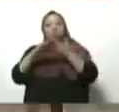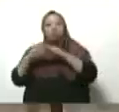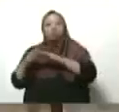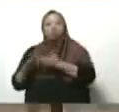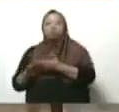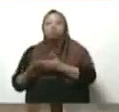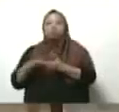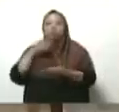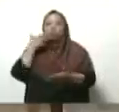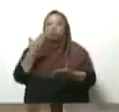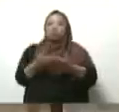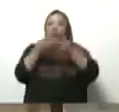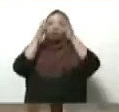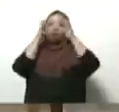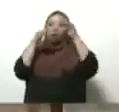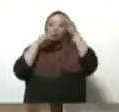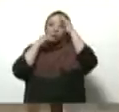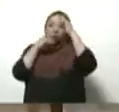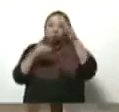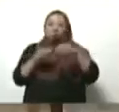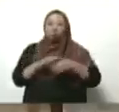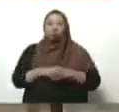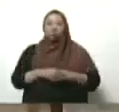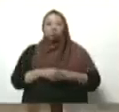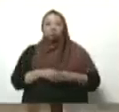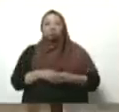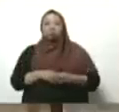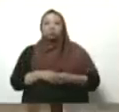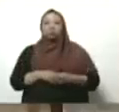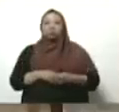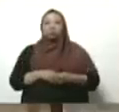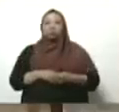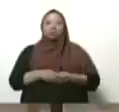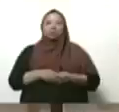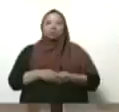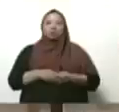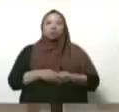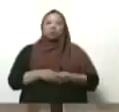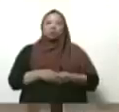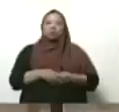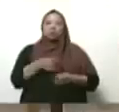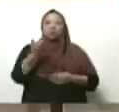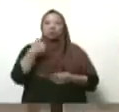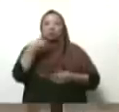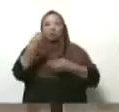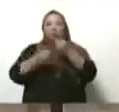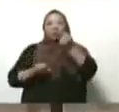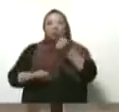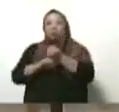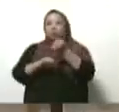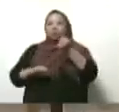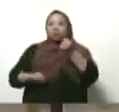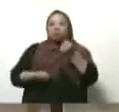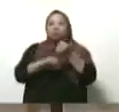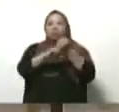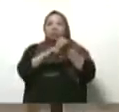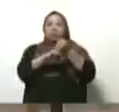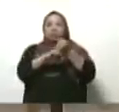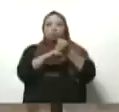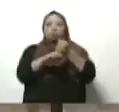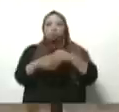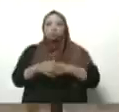agradezco la atención de todos ustedes son planes repito que merecen el apoyo de todos